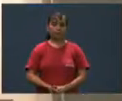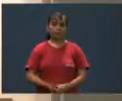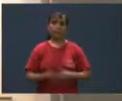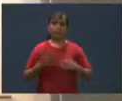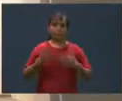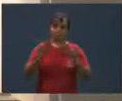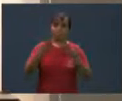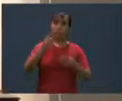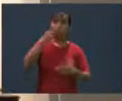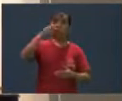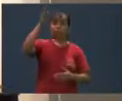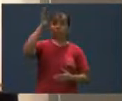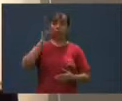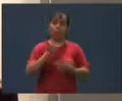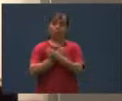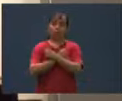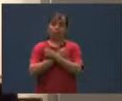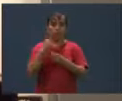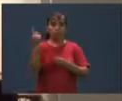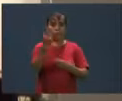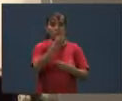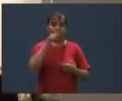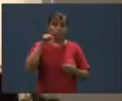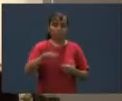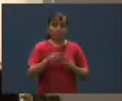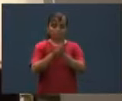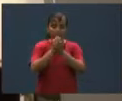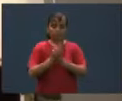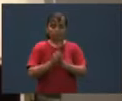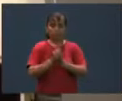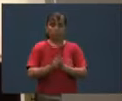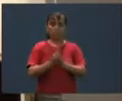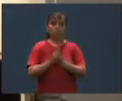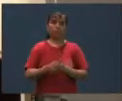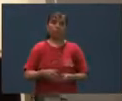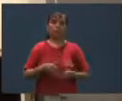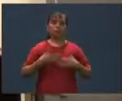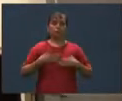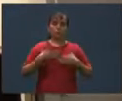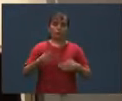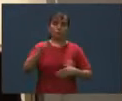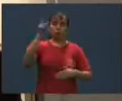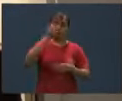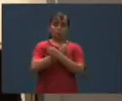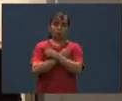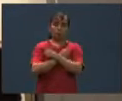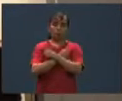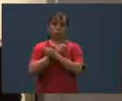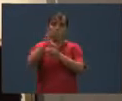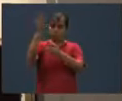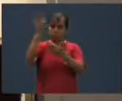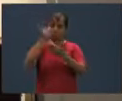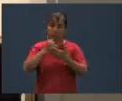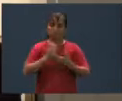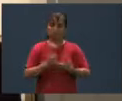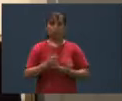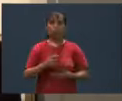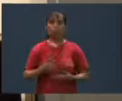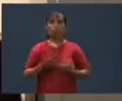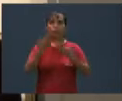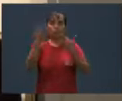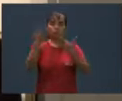Atiende, Padre amoroso, todas estas oraciones y súplicas que confiando en tu amor y providencia te hemos dirigido.